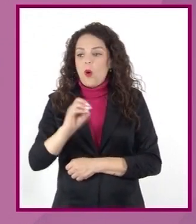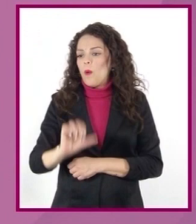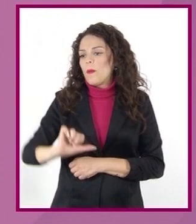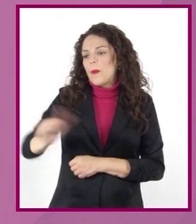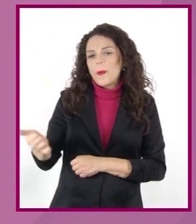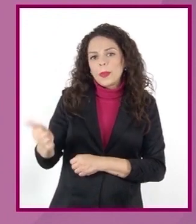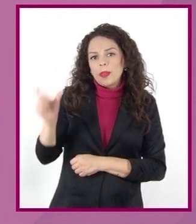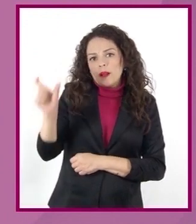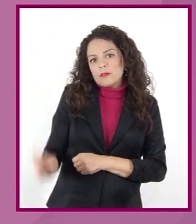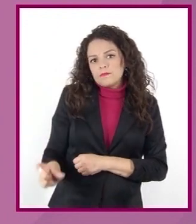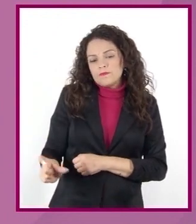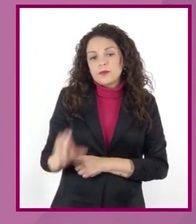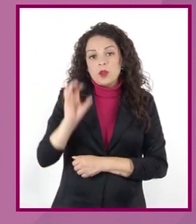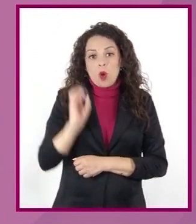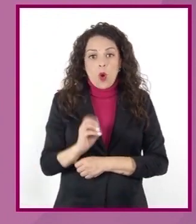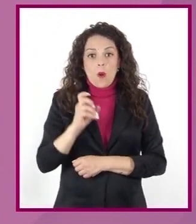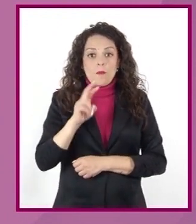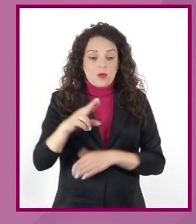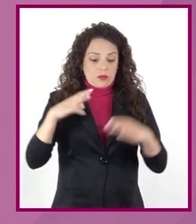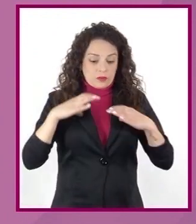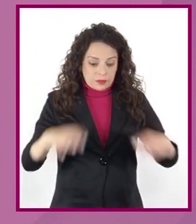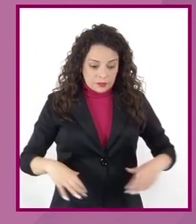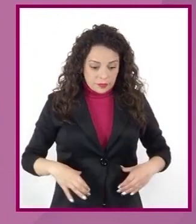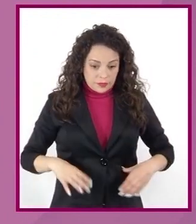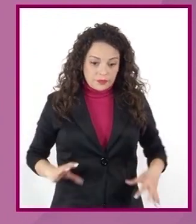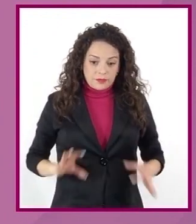alguna situación física o cultural.